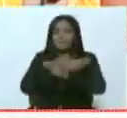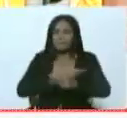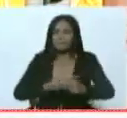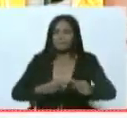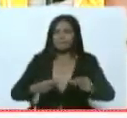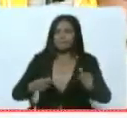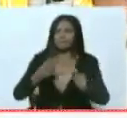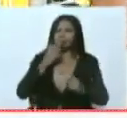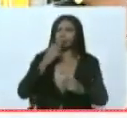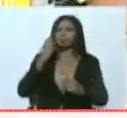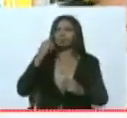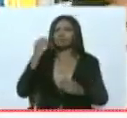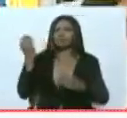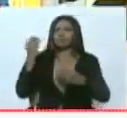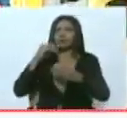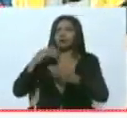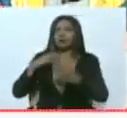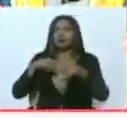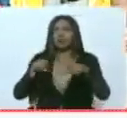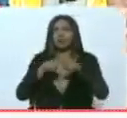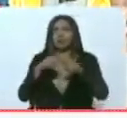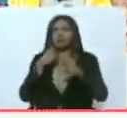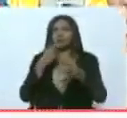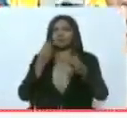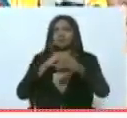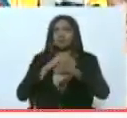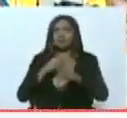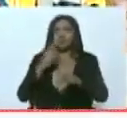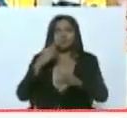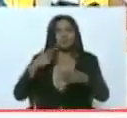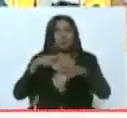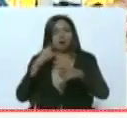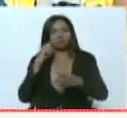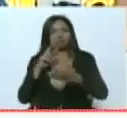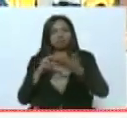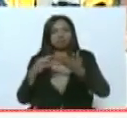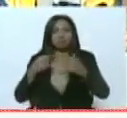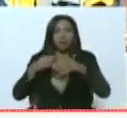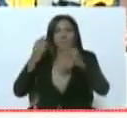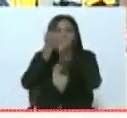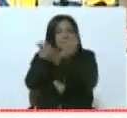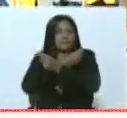Ahora le llegan las consultas, ya negro, consúltame.